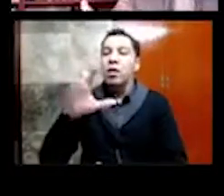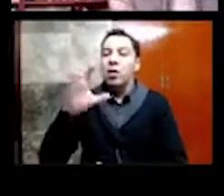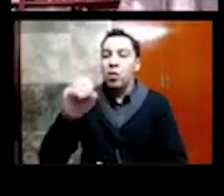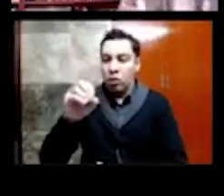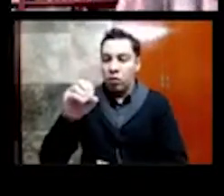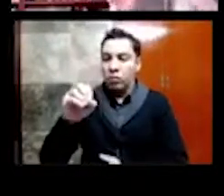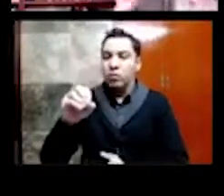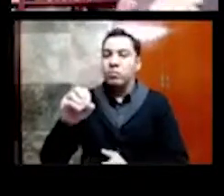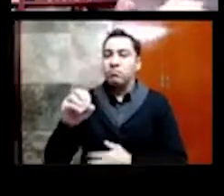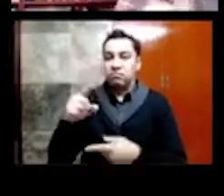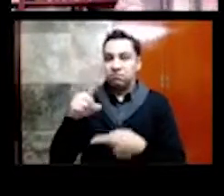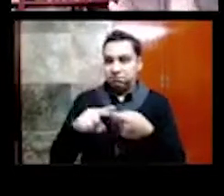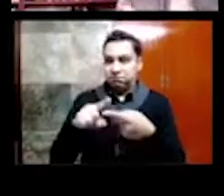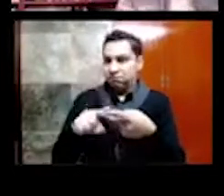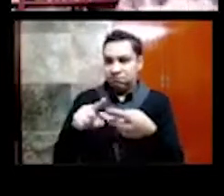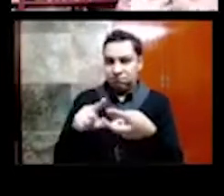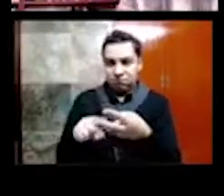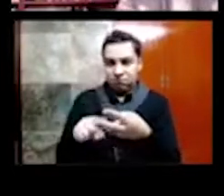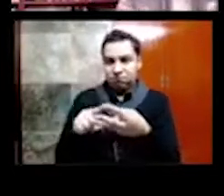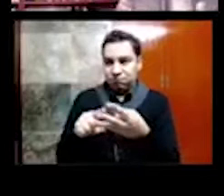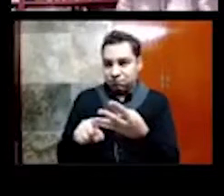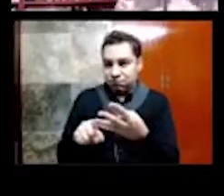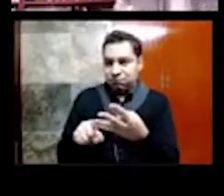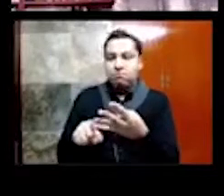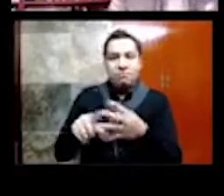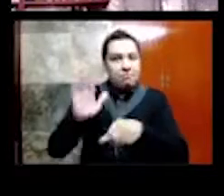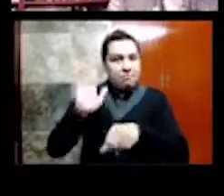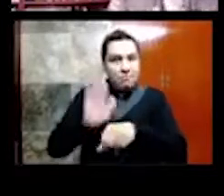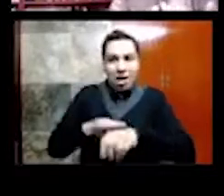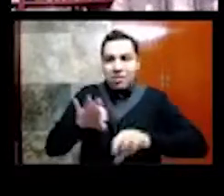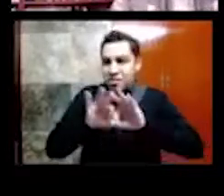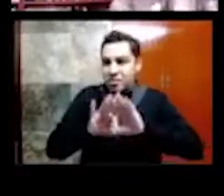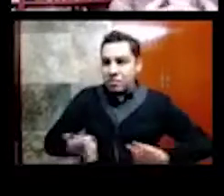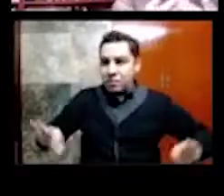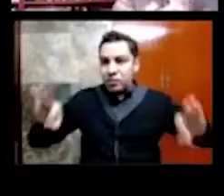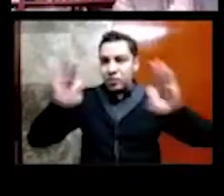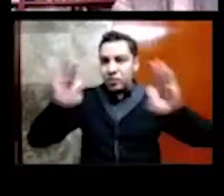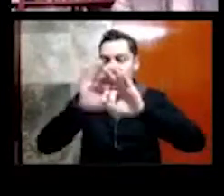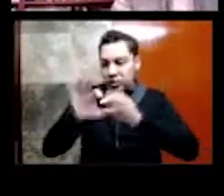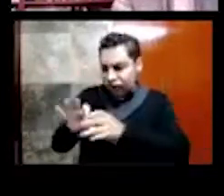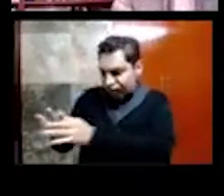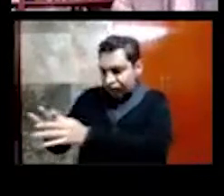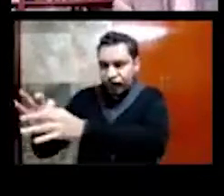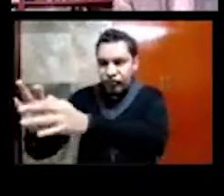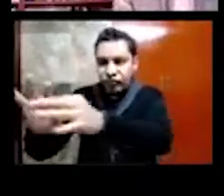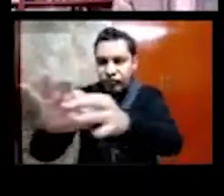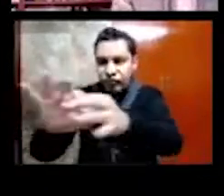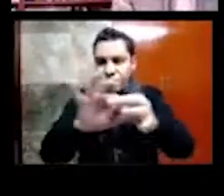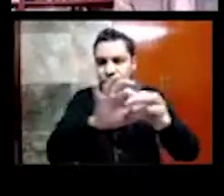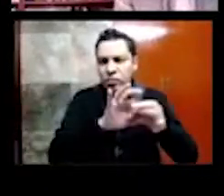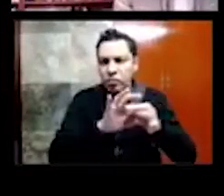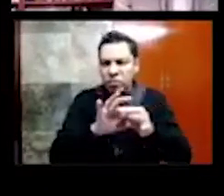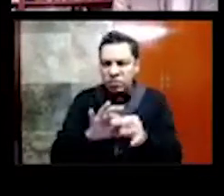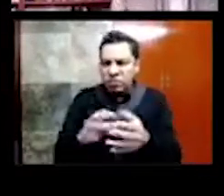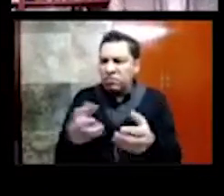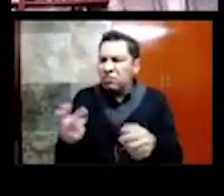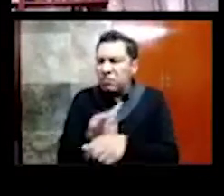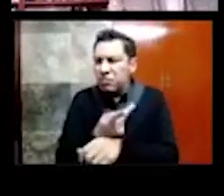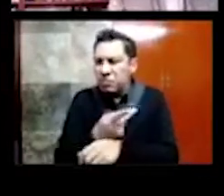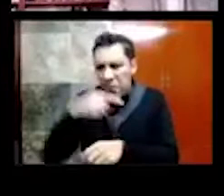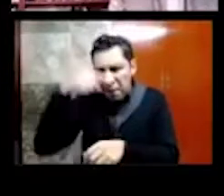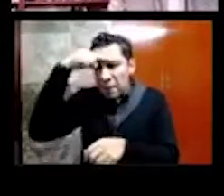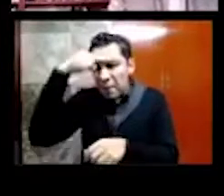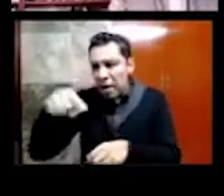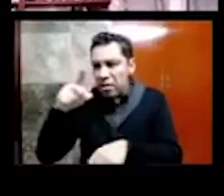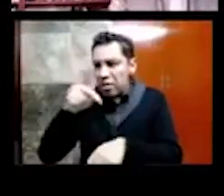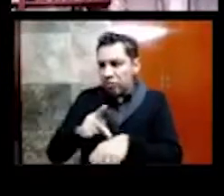largo de lo que en su momento fue una muy importante ruta de comercio, ruta de intercambio que tenía como centro a